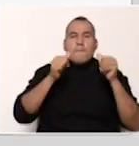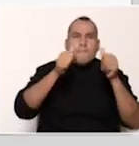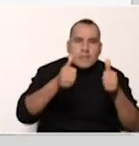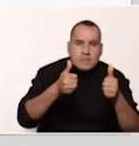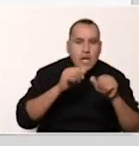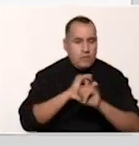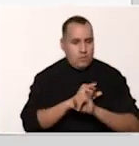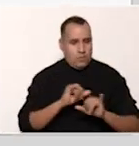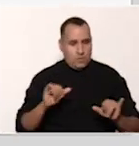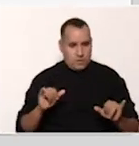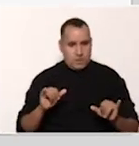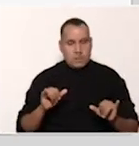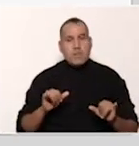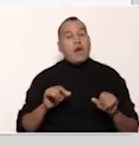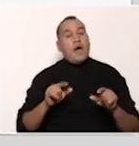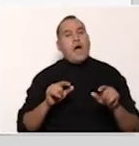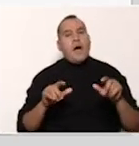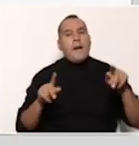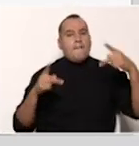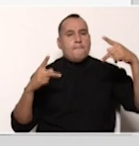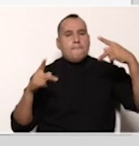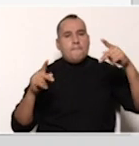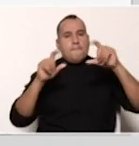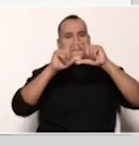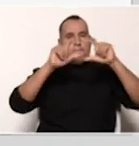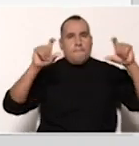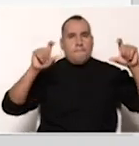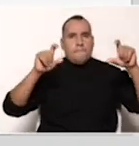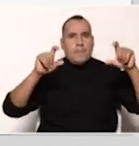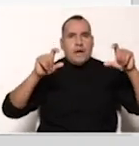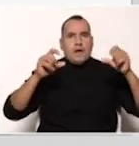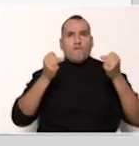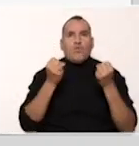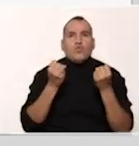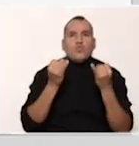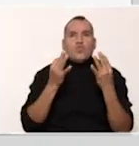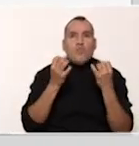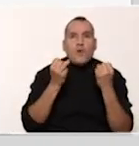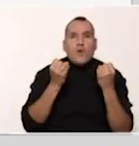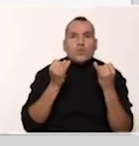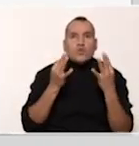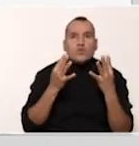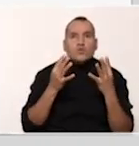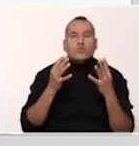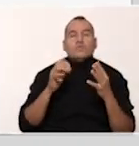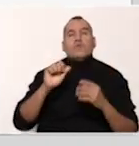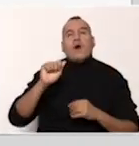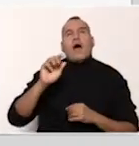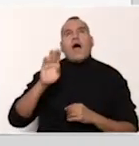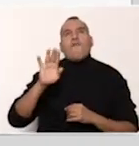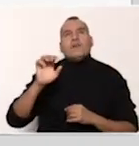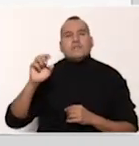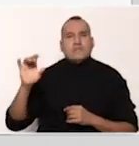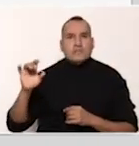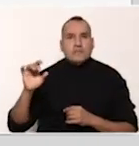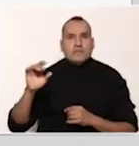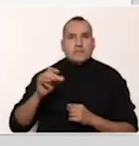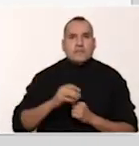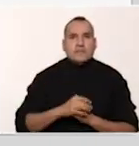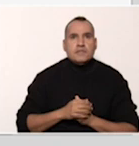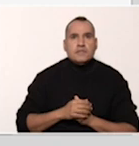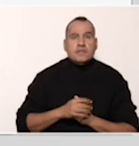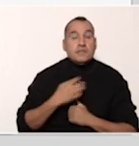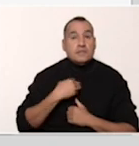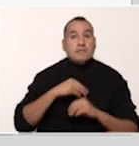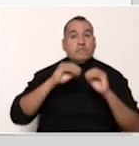y acá dentro de la etiqueta párrafo mi expresión alfanumérica que me representa un polinomio, con la característica particular que para yo